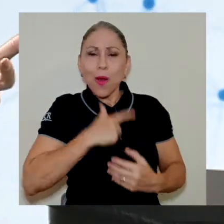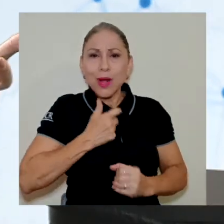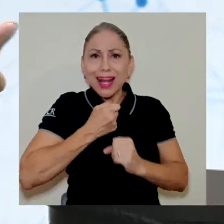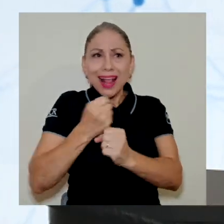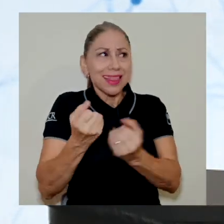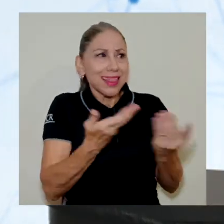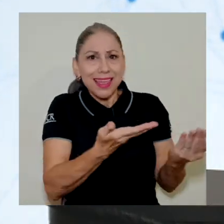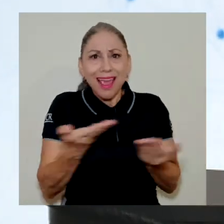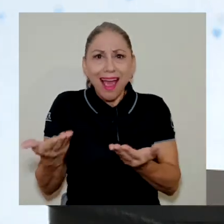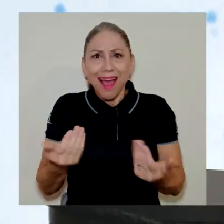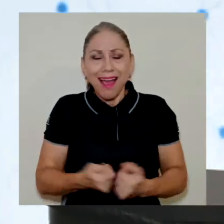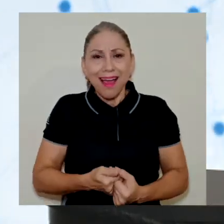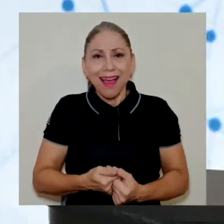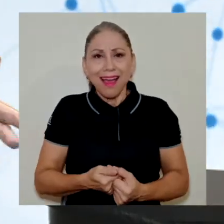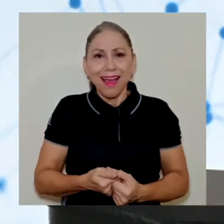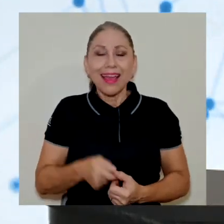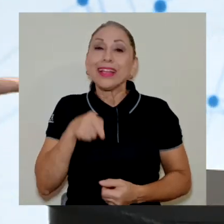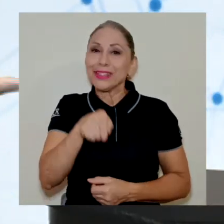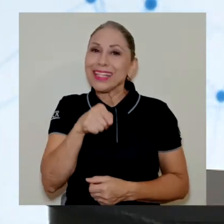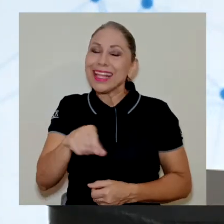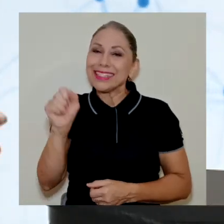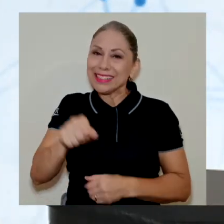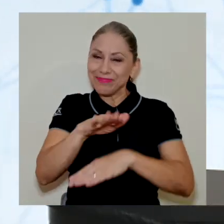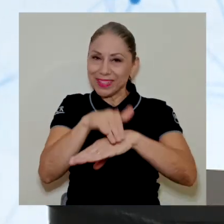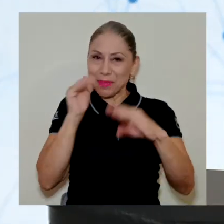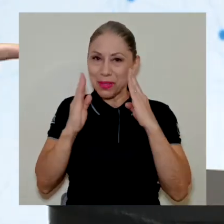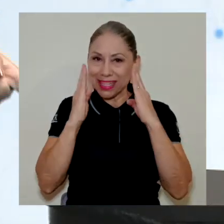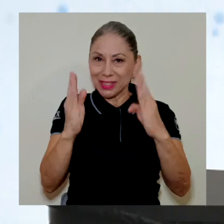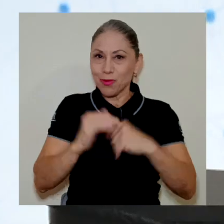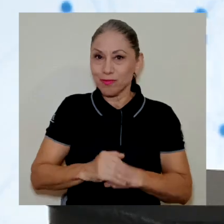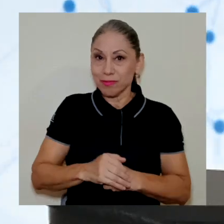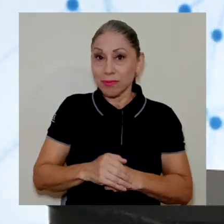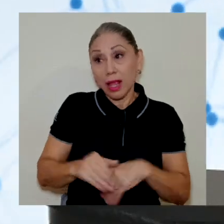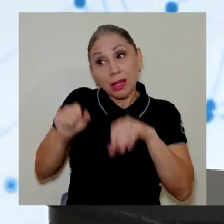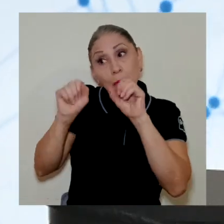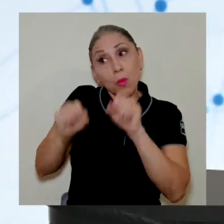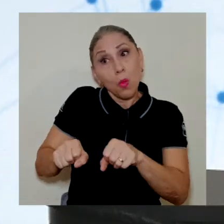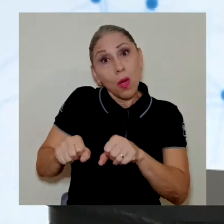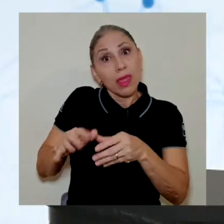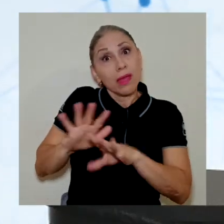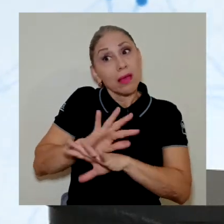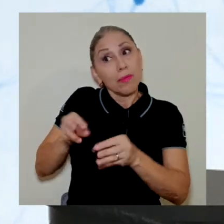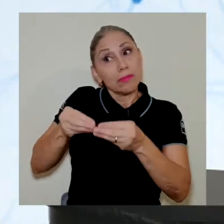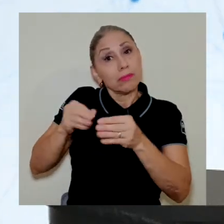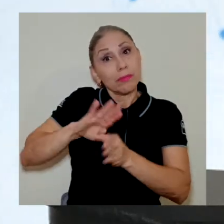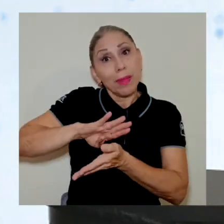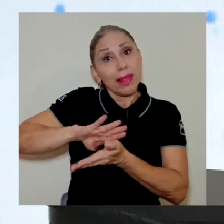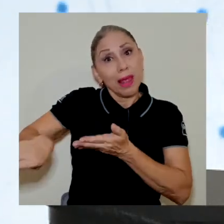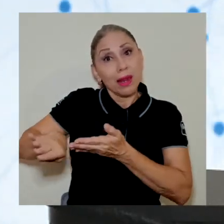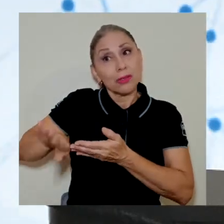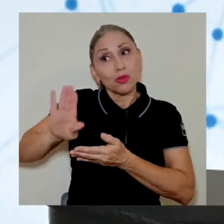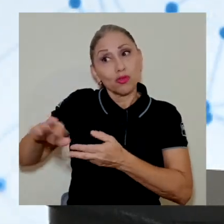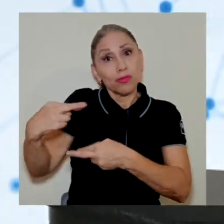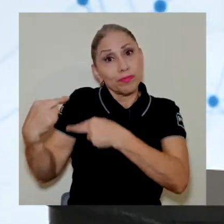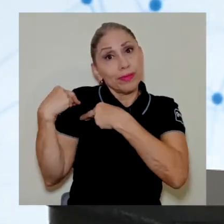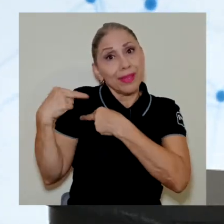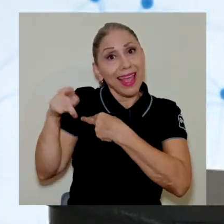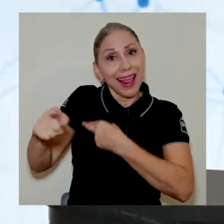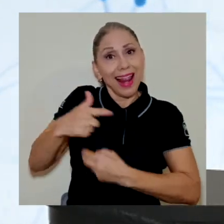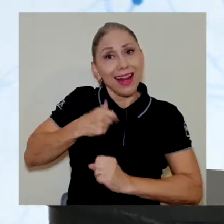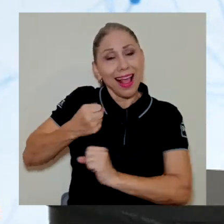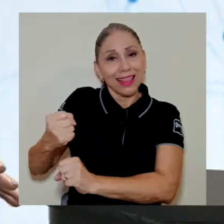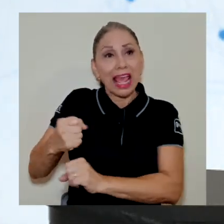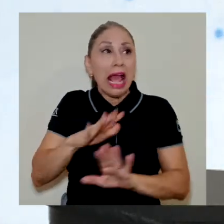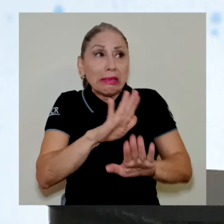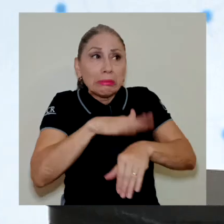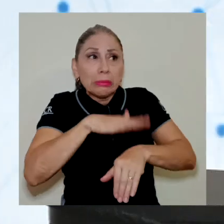Es absurdo. Entonces, ahí sí un poco fue el llamado de atención que el que podía perder las credenciales era el alcalde. Sí. Esa, digamos,